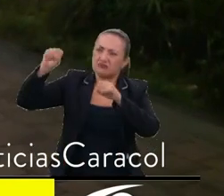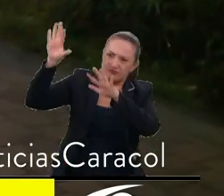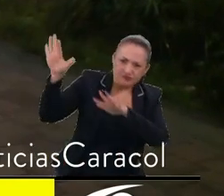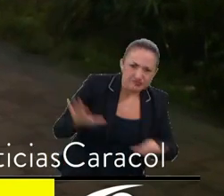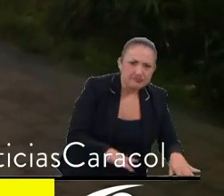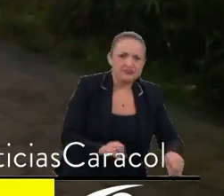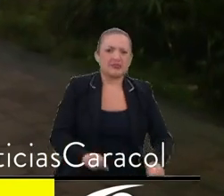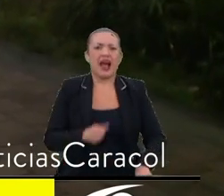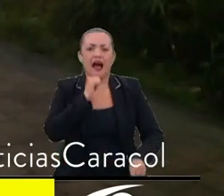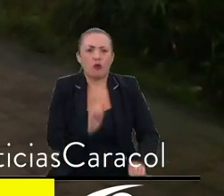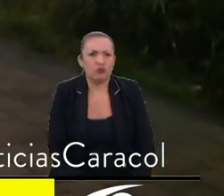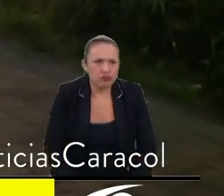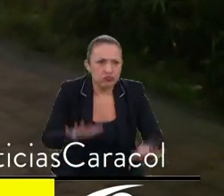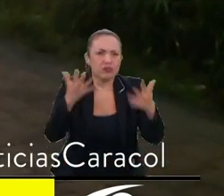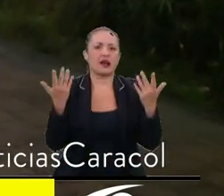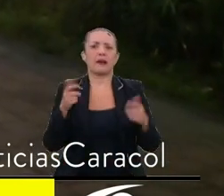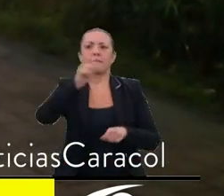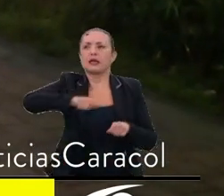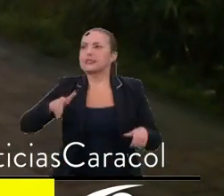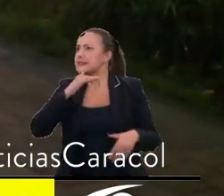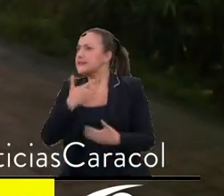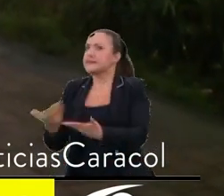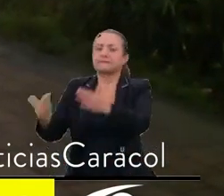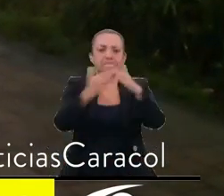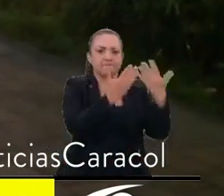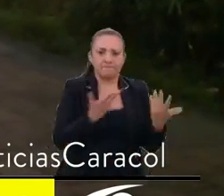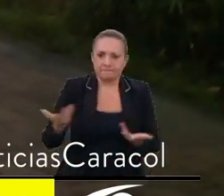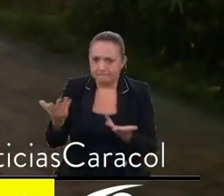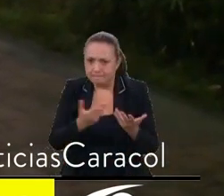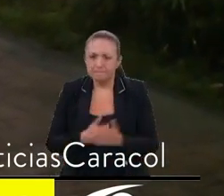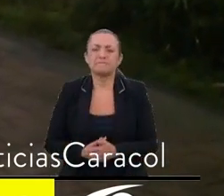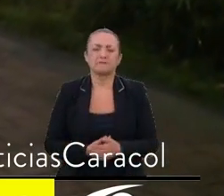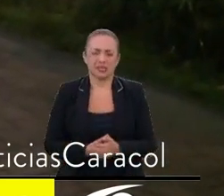gente damnificada. Mucha lluvia. Mucha, demasiada.